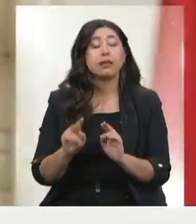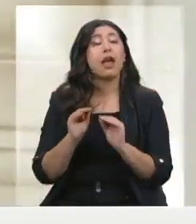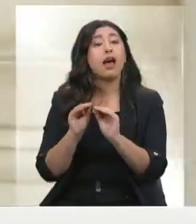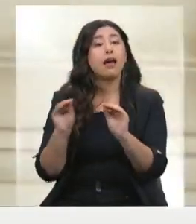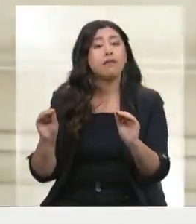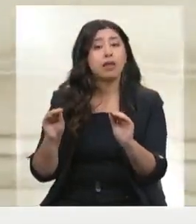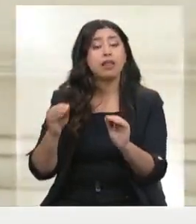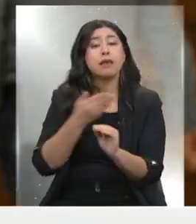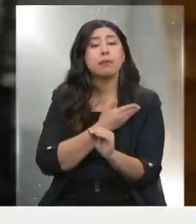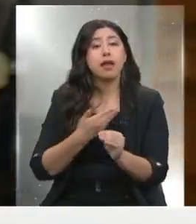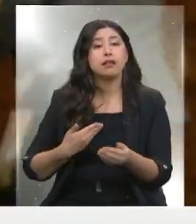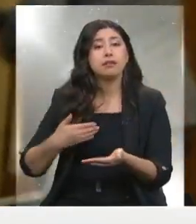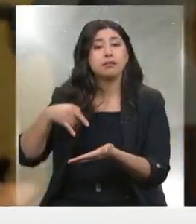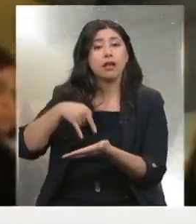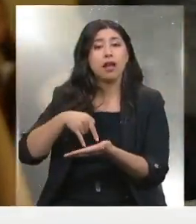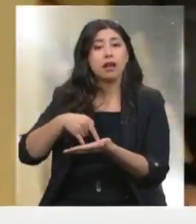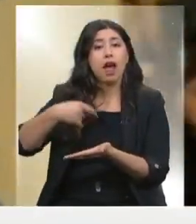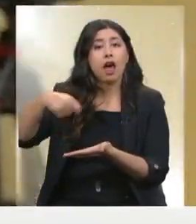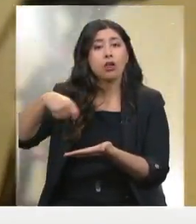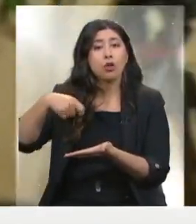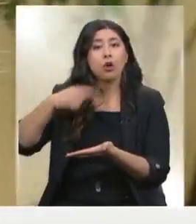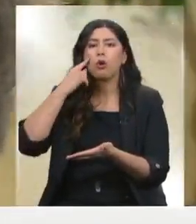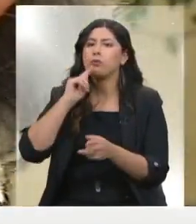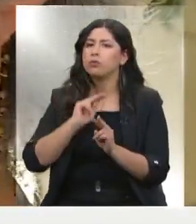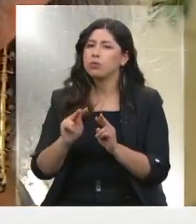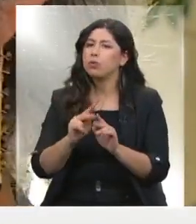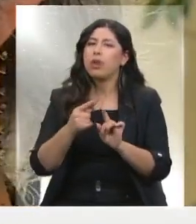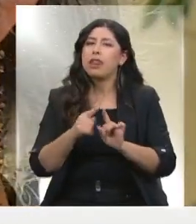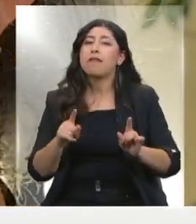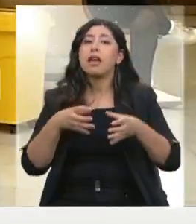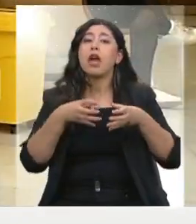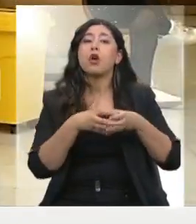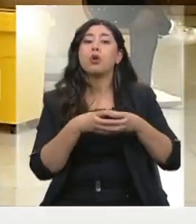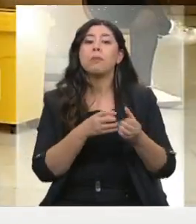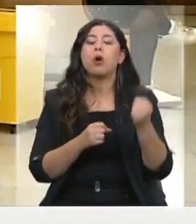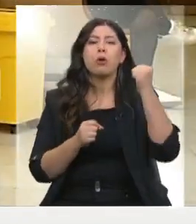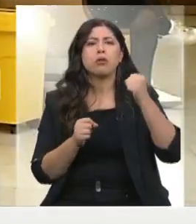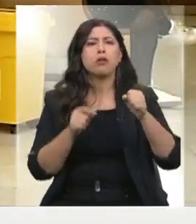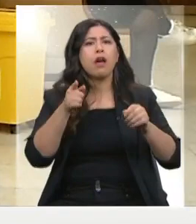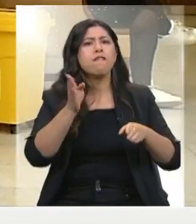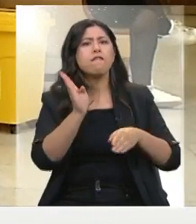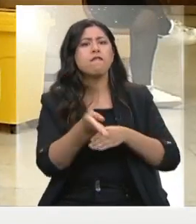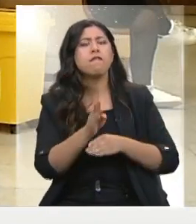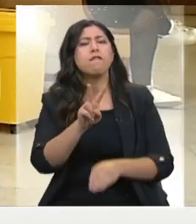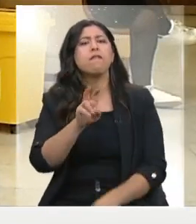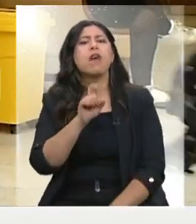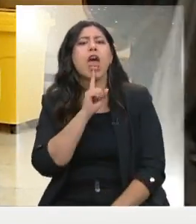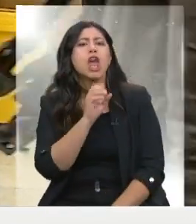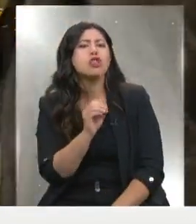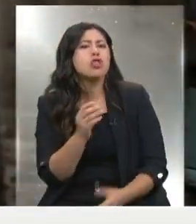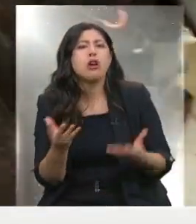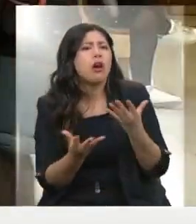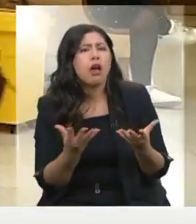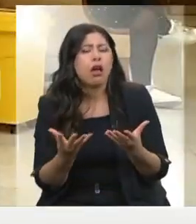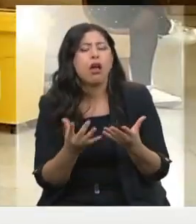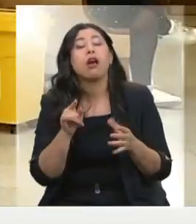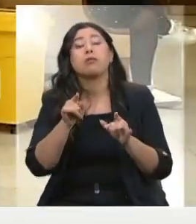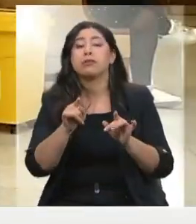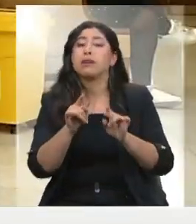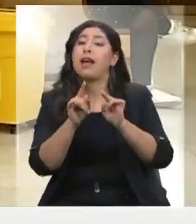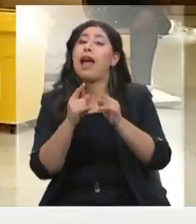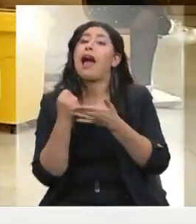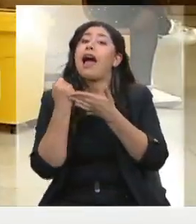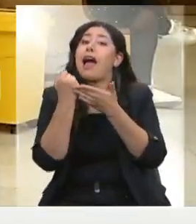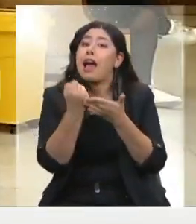presidente del Senado tiene que ver con el punto aparte que ha hecho el Partido Comunista. El veto lo que debería hacer es civilizar